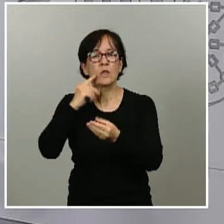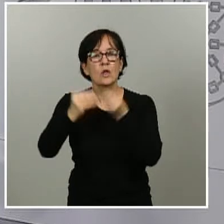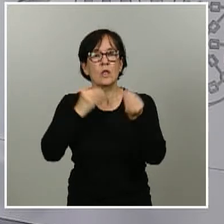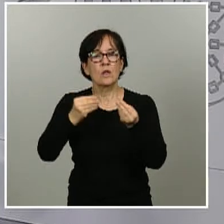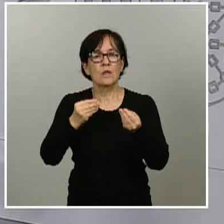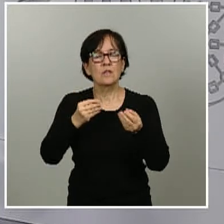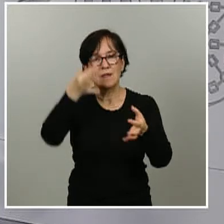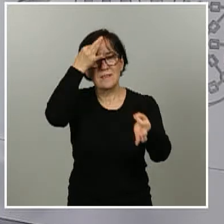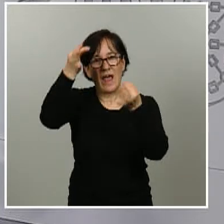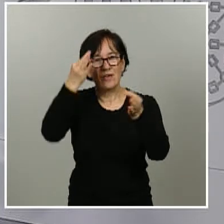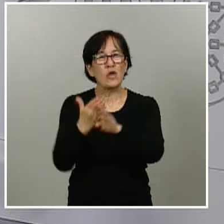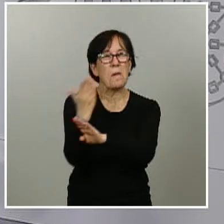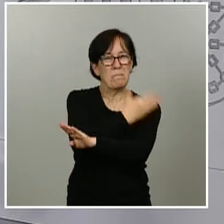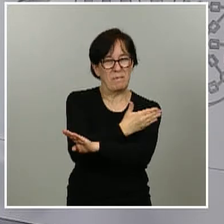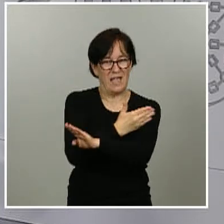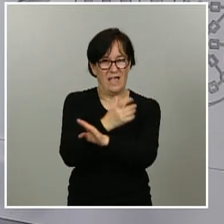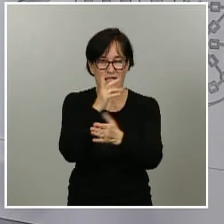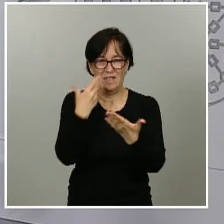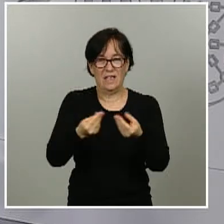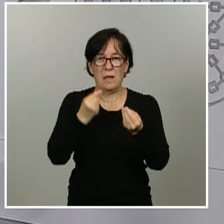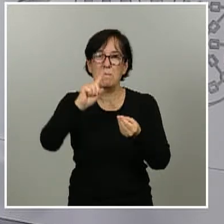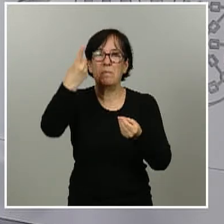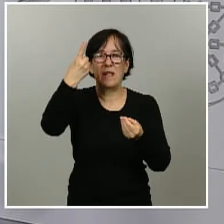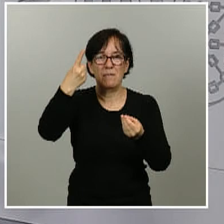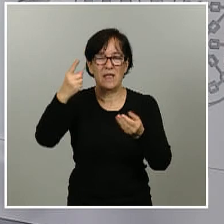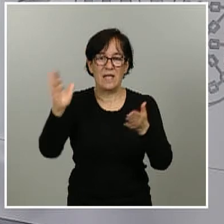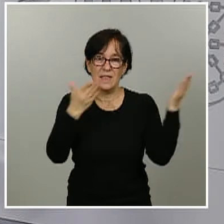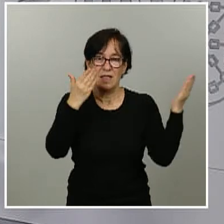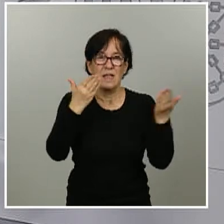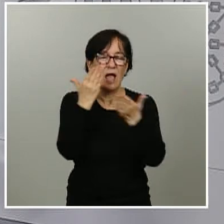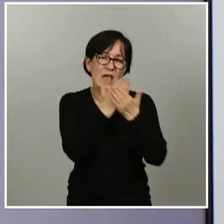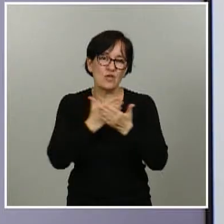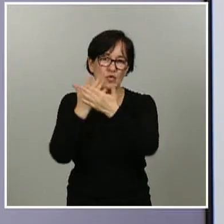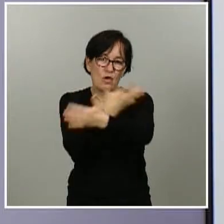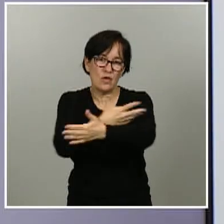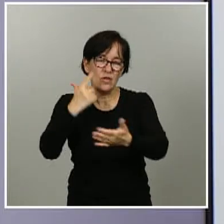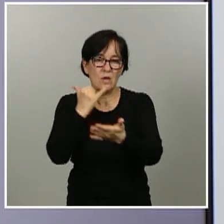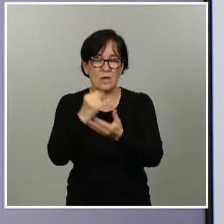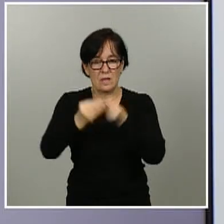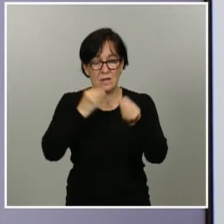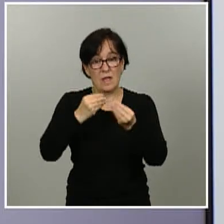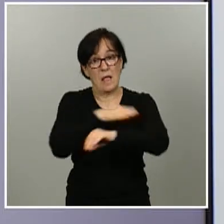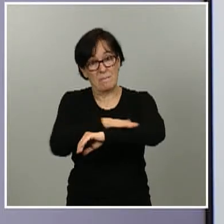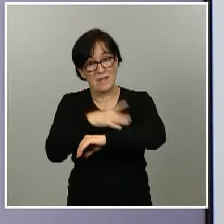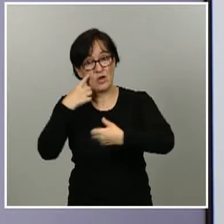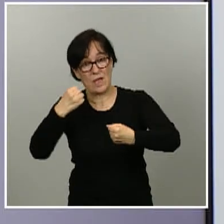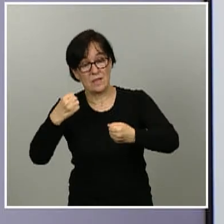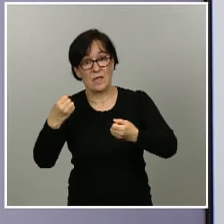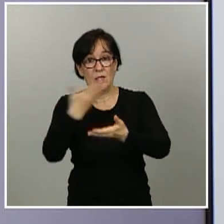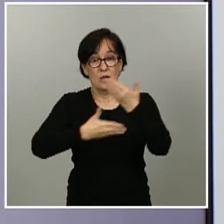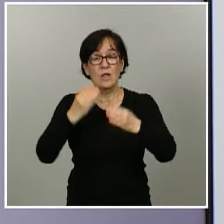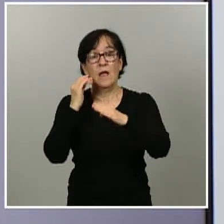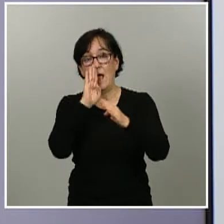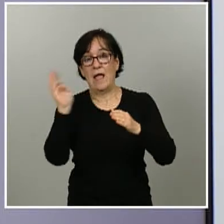datos preliminares de la primera oleada del estudio de seroprevalencia desarrollada por el Ministerio de Sanidad a través del Instituto de